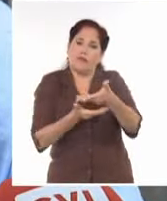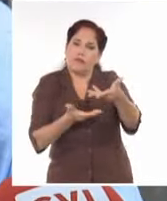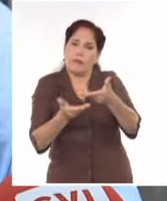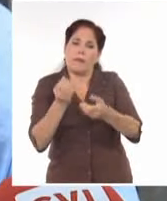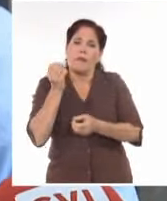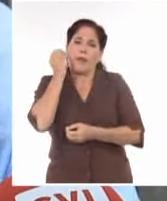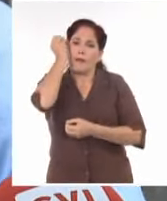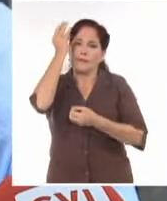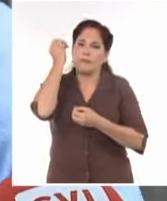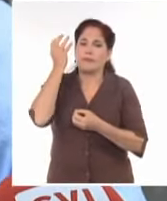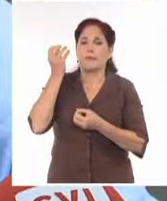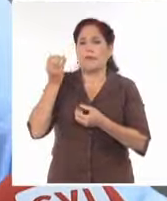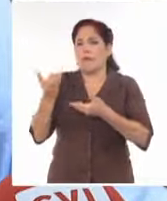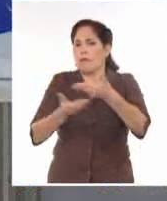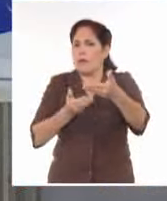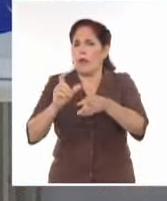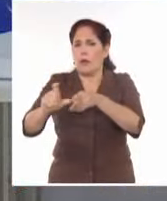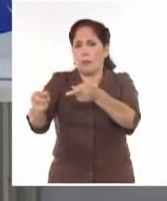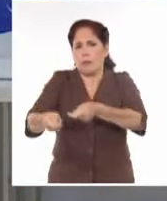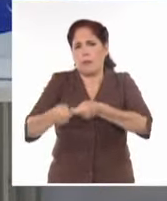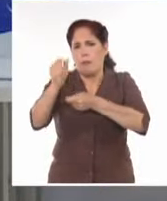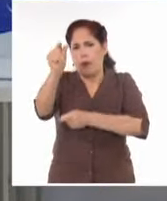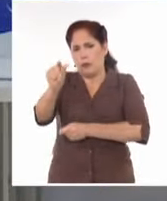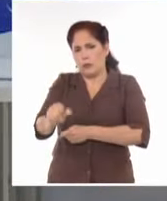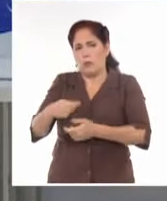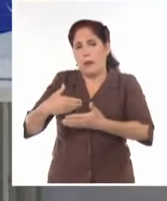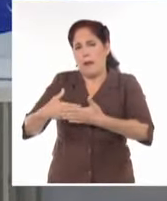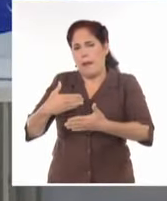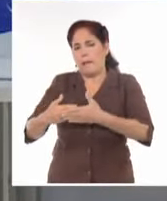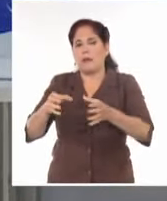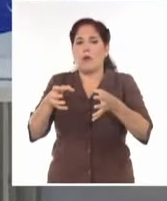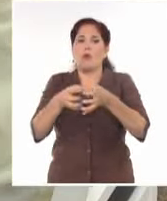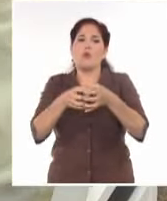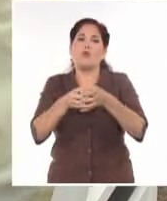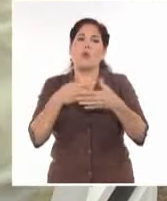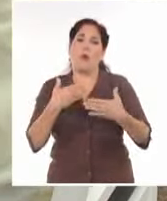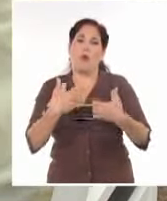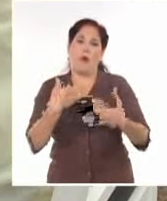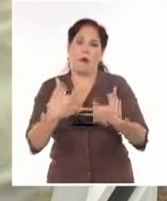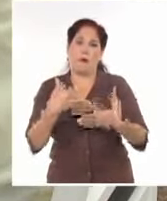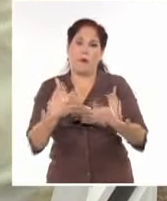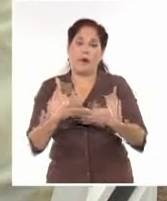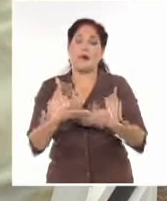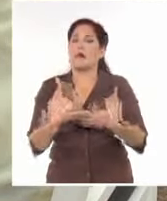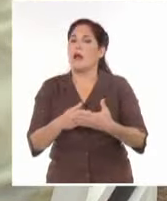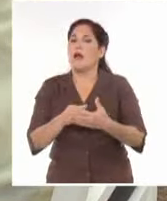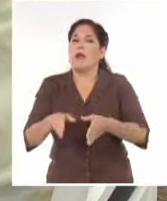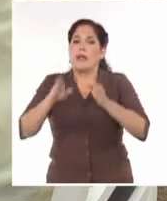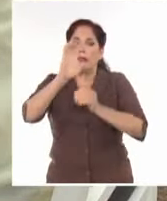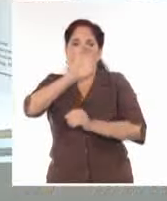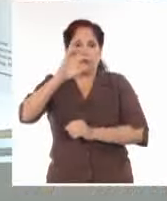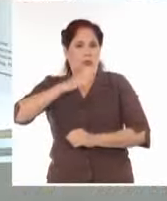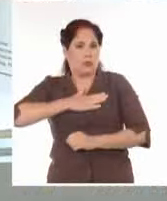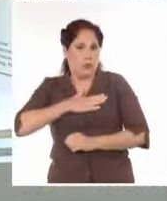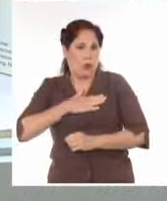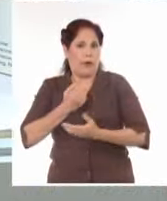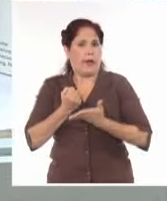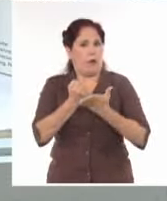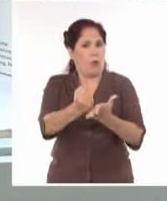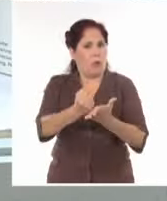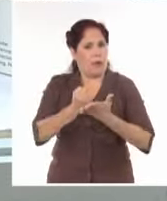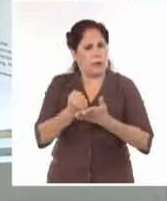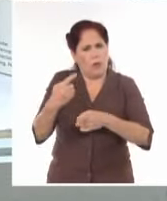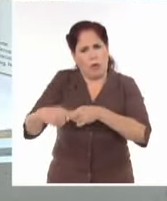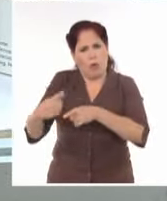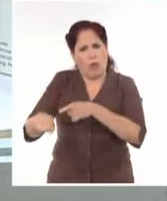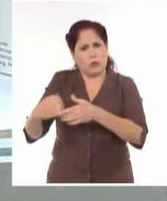experiencias con productores agropecuarios, empresas y grupo de empresas, centros científicos, cooperativas y otras